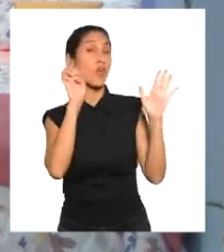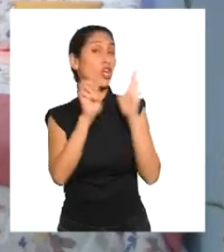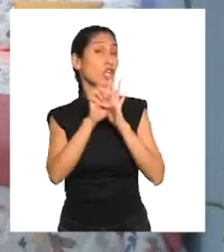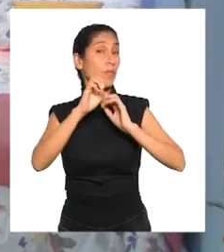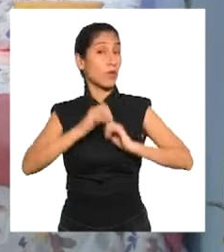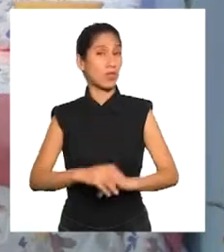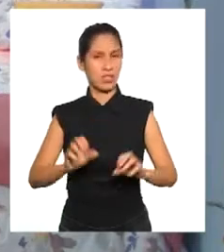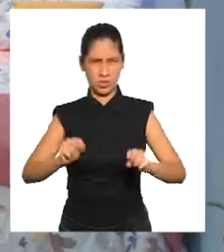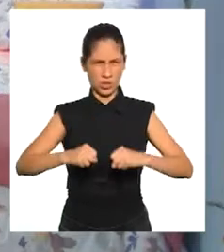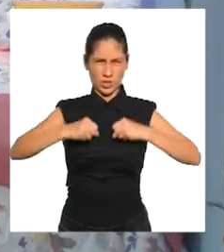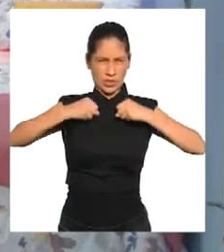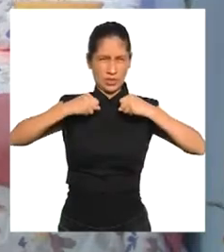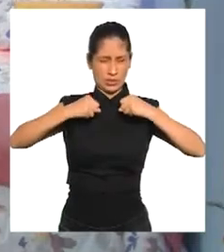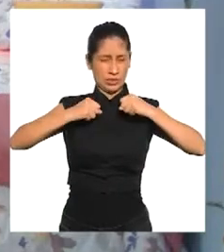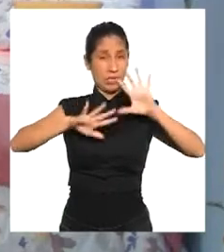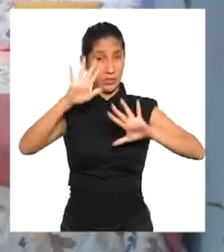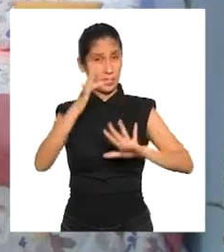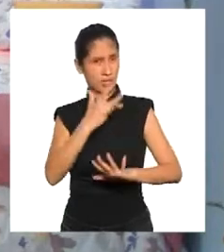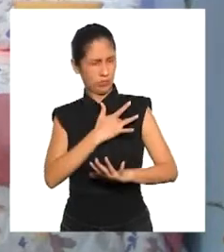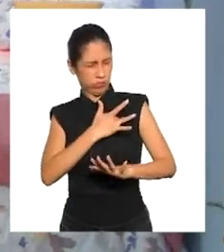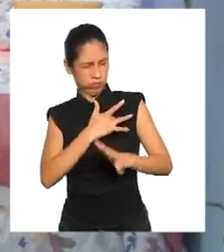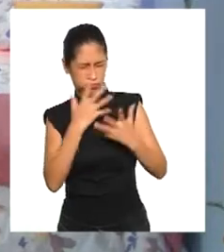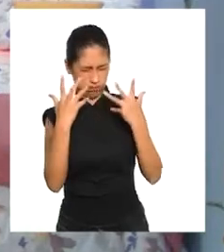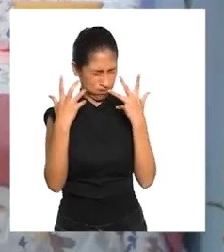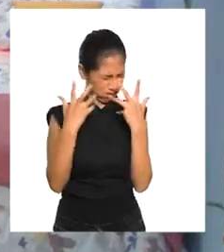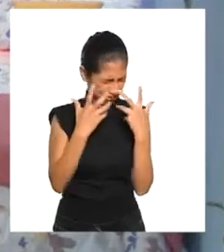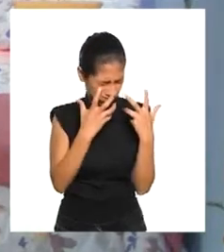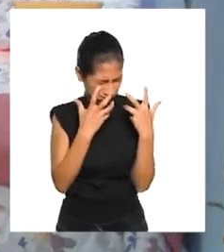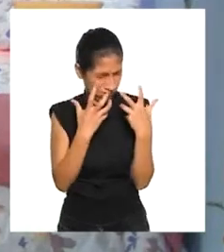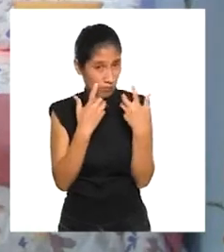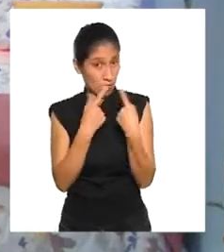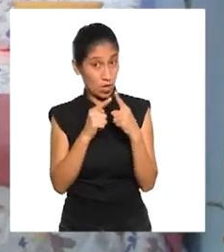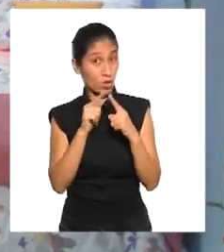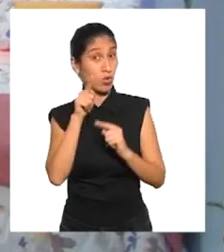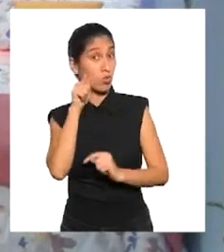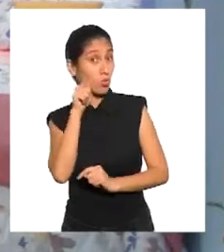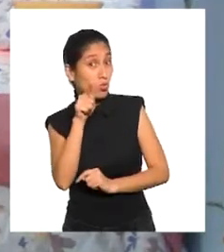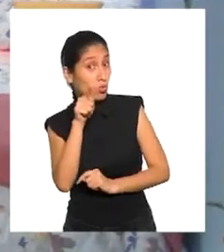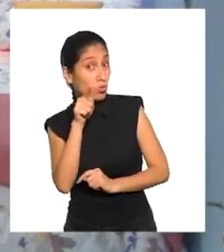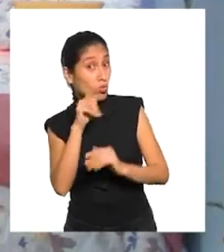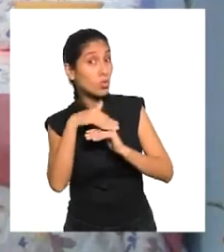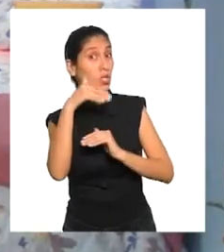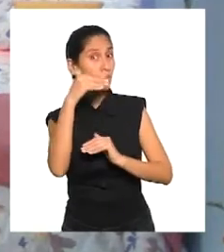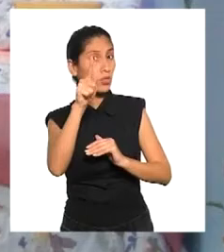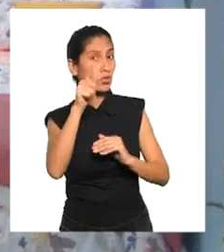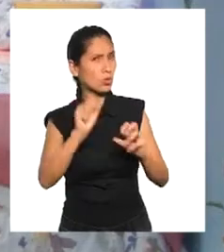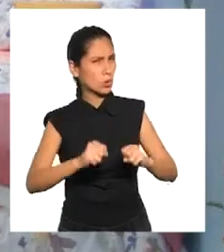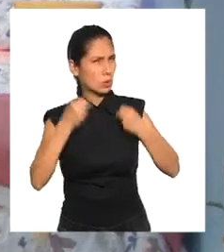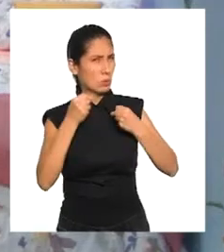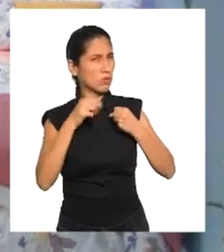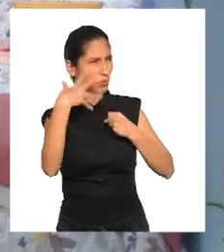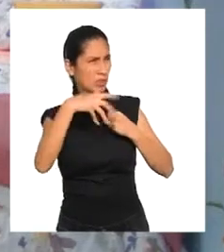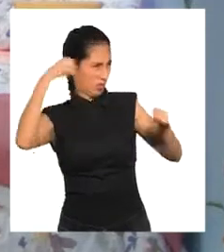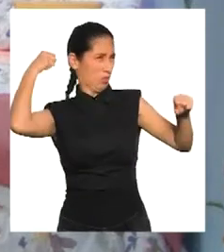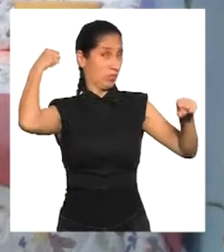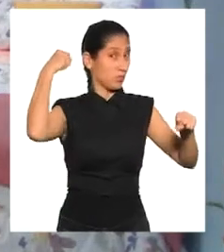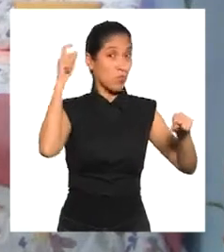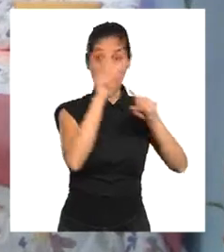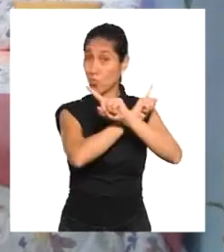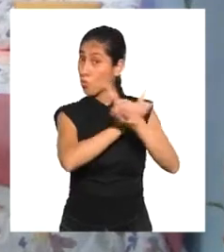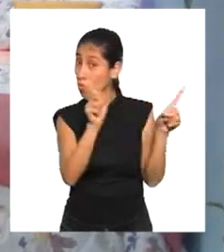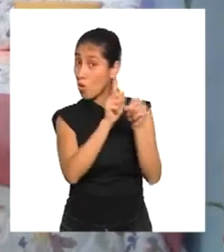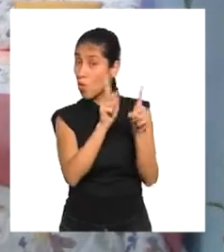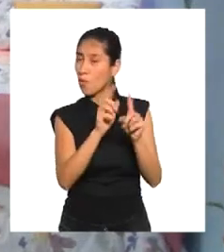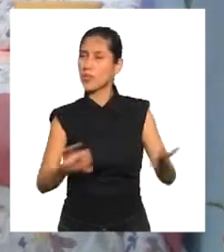ejemplo, la ira puede ser una emoción legítima, pero no es una excusa para actuar con violencia. Por ello,